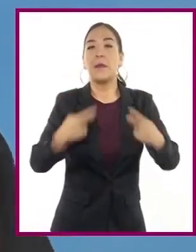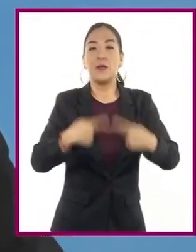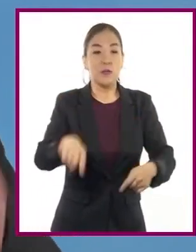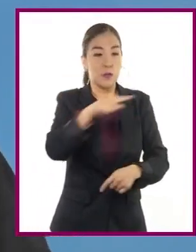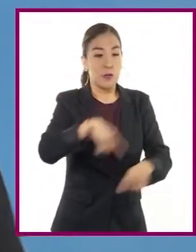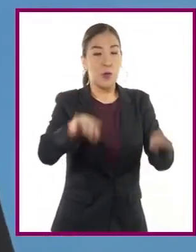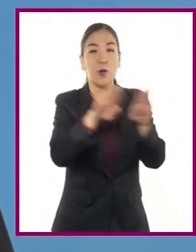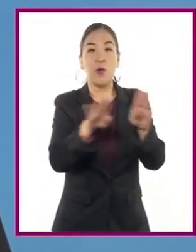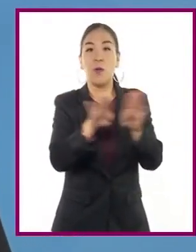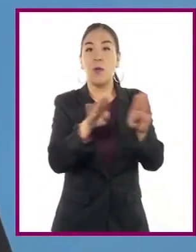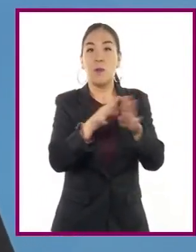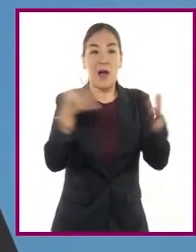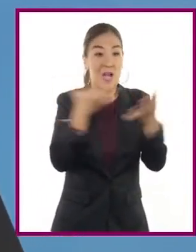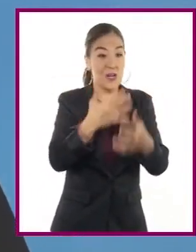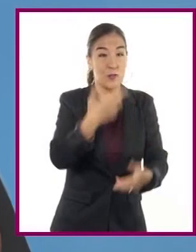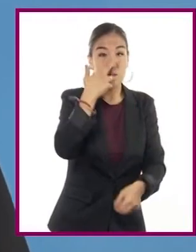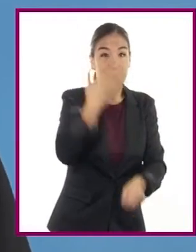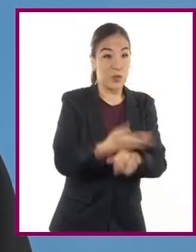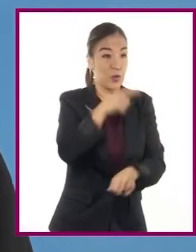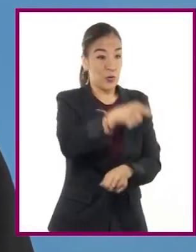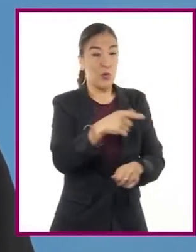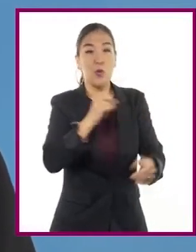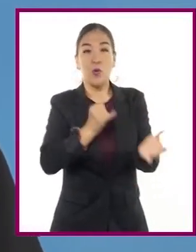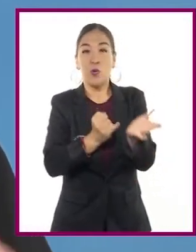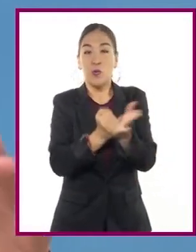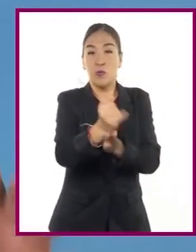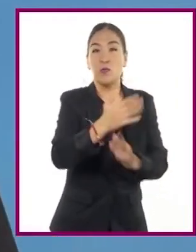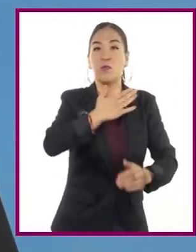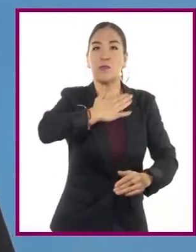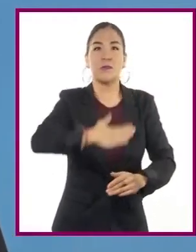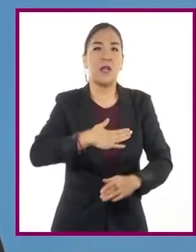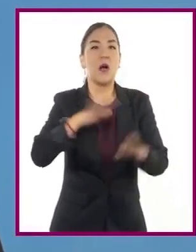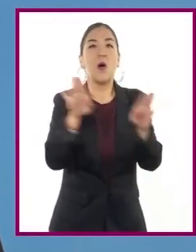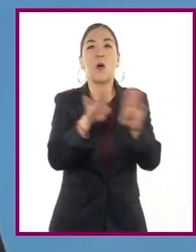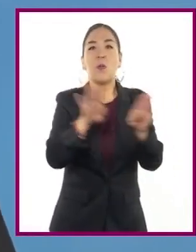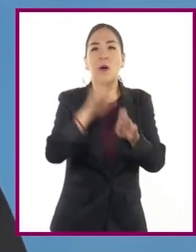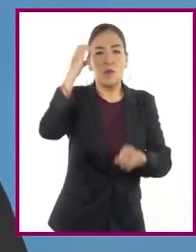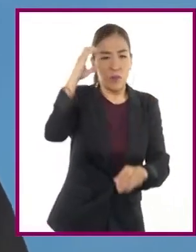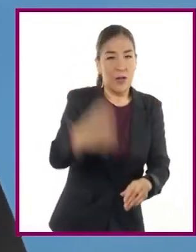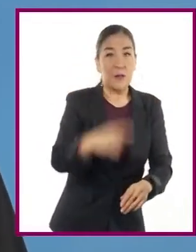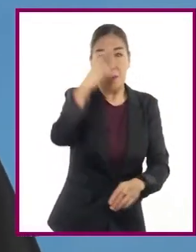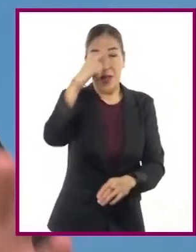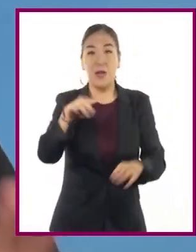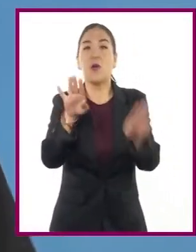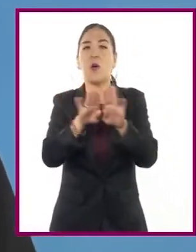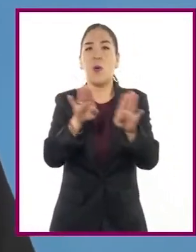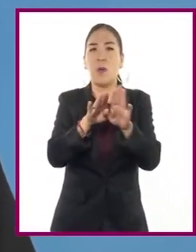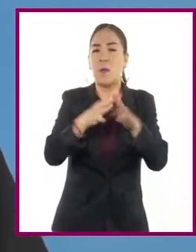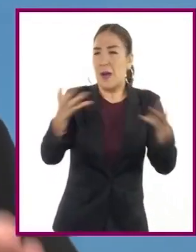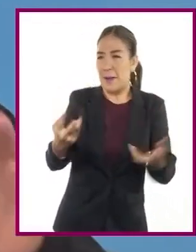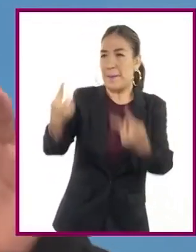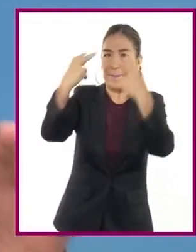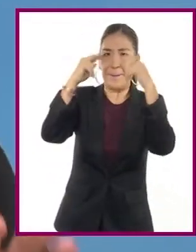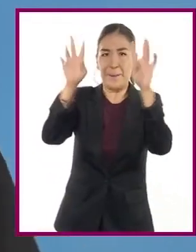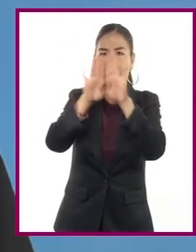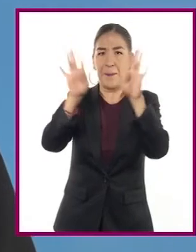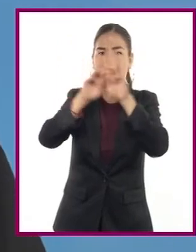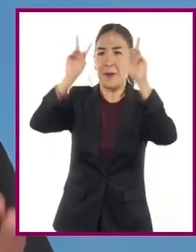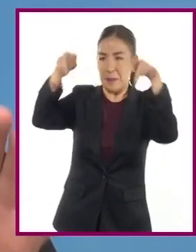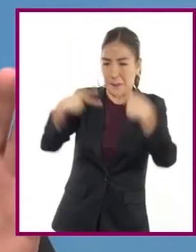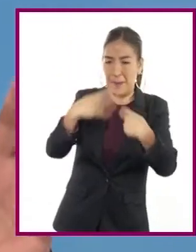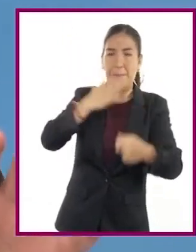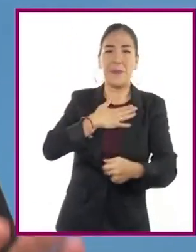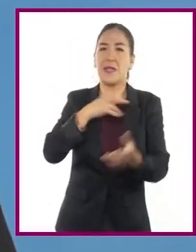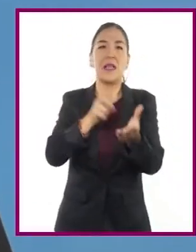persona podrá hacerse justicia por sí misma, ni ejercer violencia para reclamar su derecho. Toda persona tiene